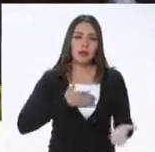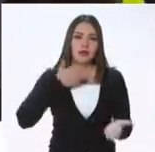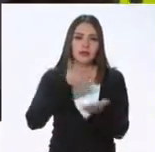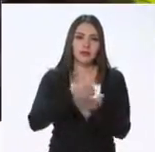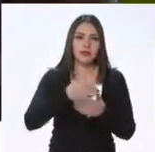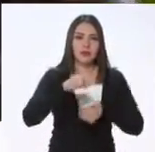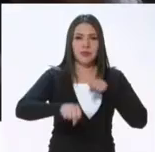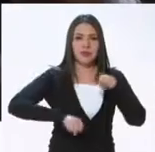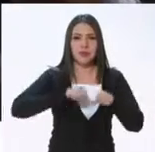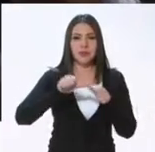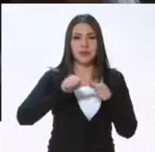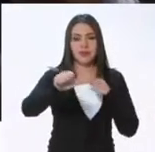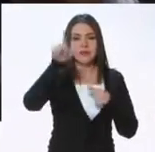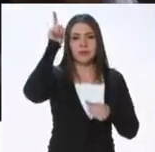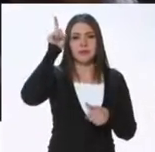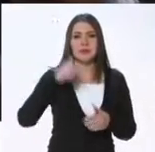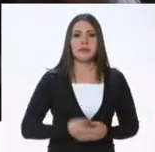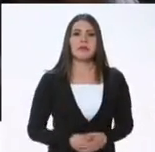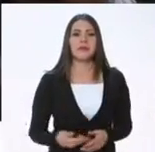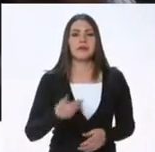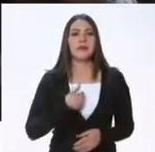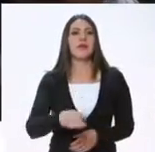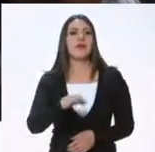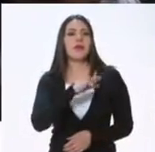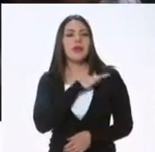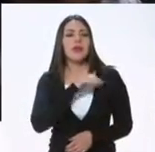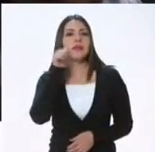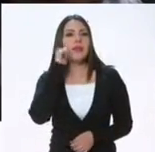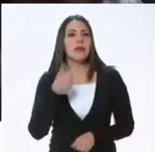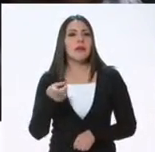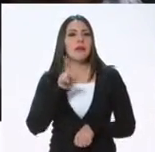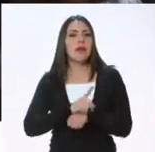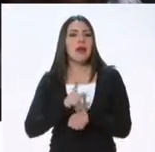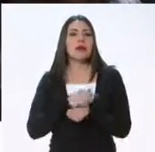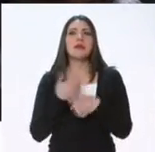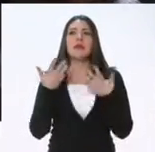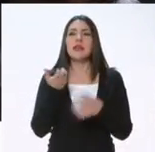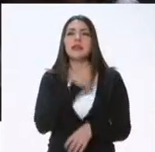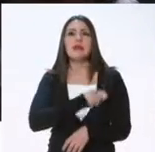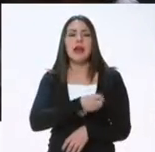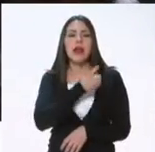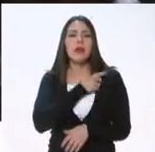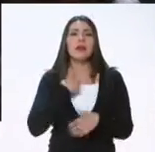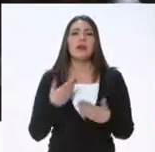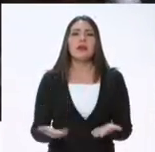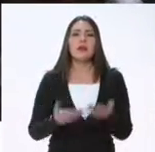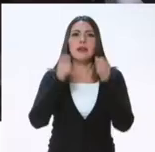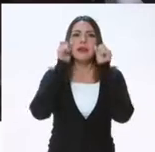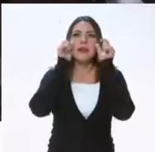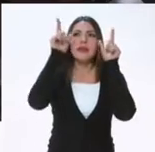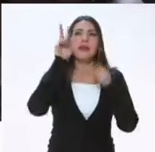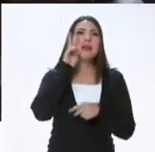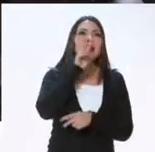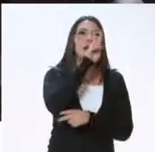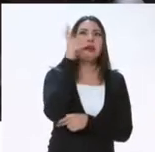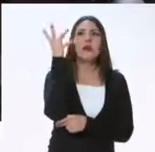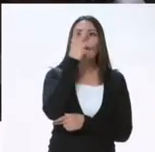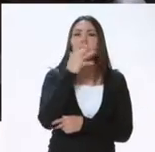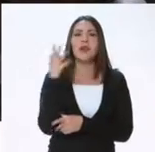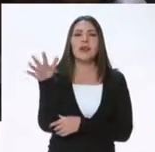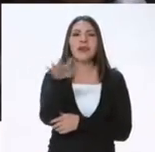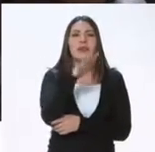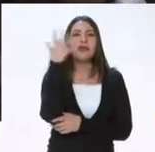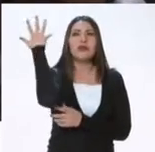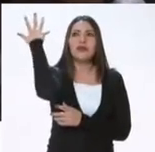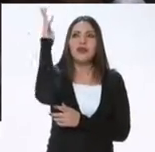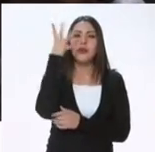salud, el poderme levantar día a día con el entusiasmo de ver este hermoso día, este hermoso sol. Más que nada eso,